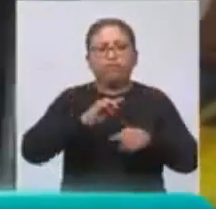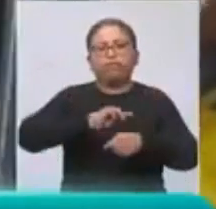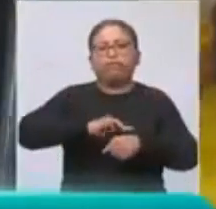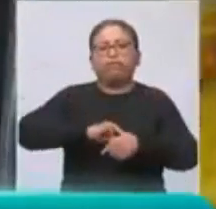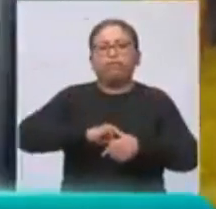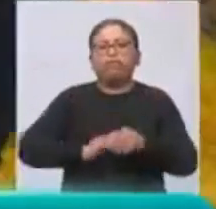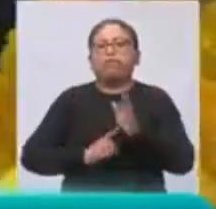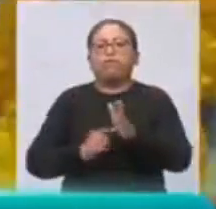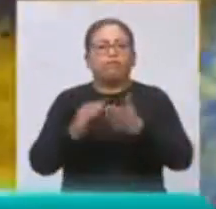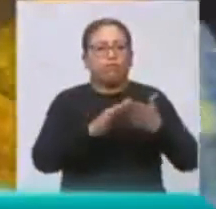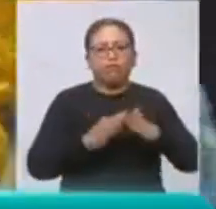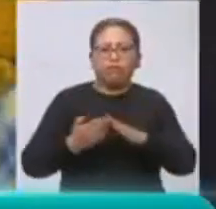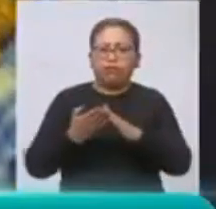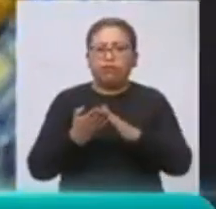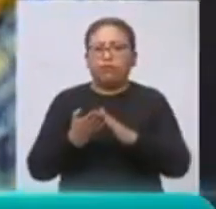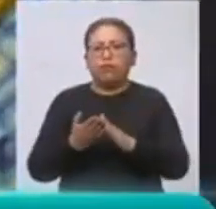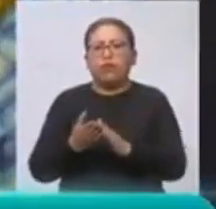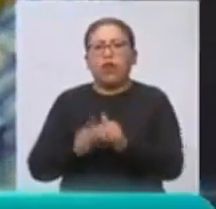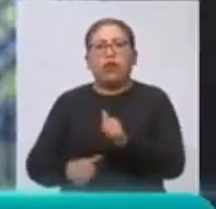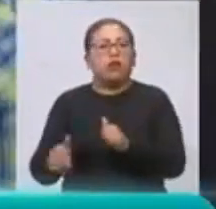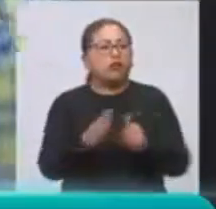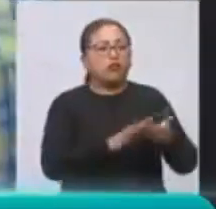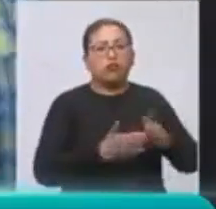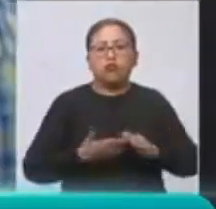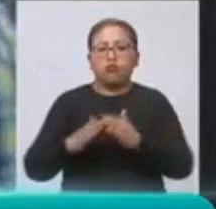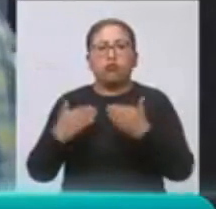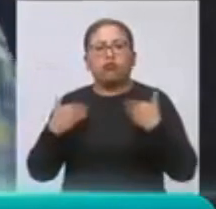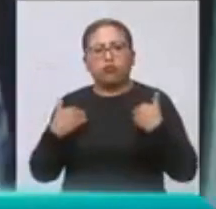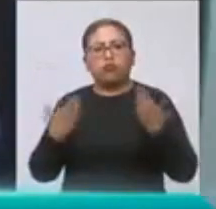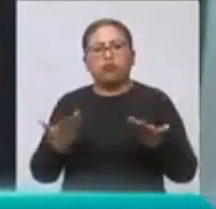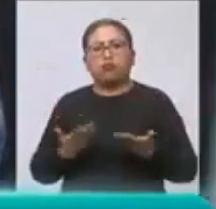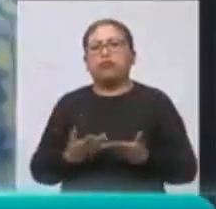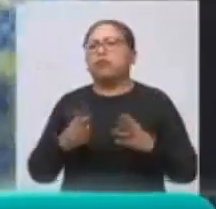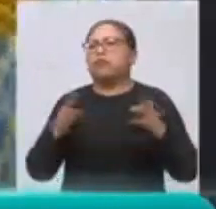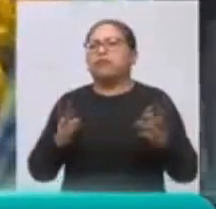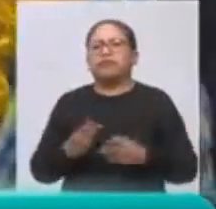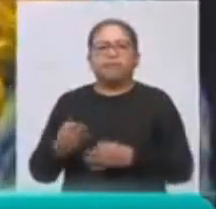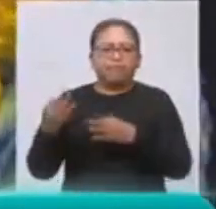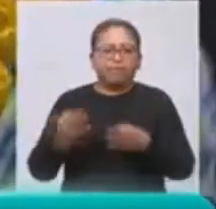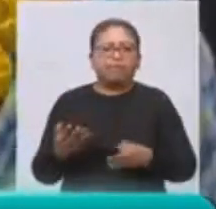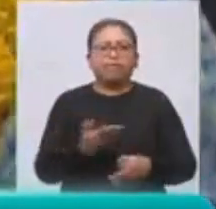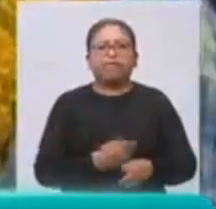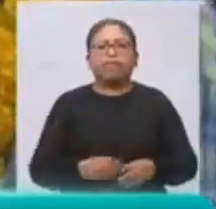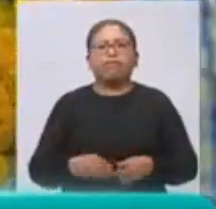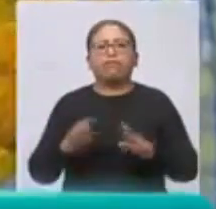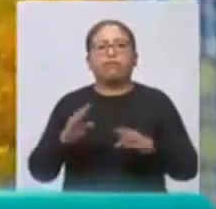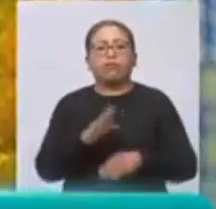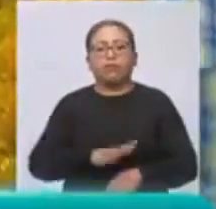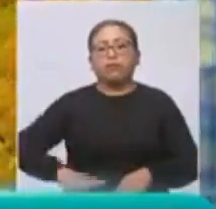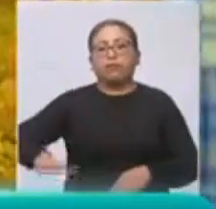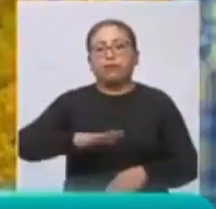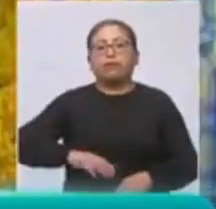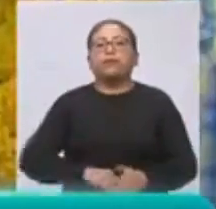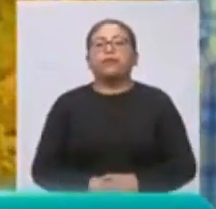nuestros pobladores y de cada comunidad que sea, que conforma lo que es el municipio de Patcaya.